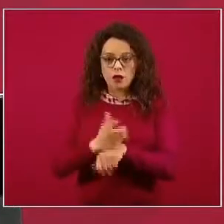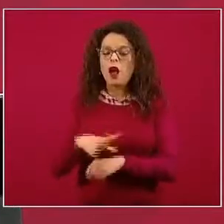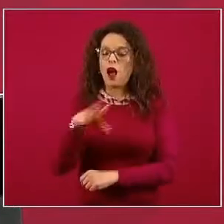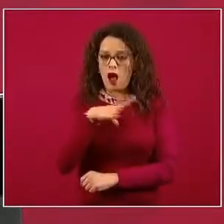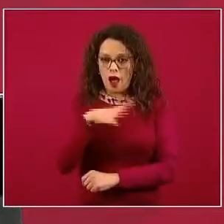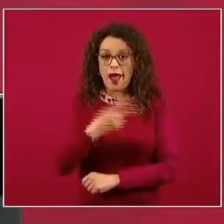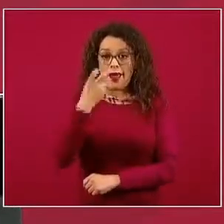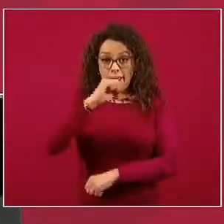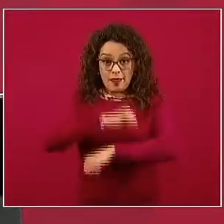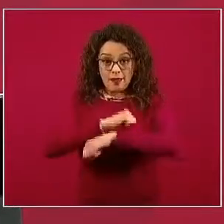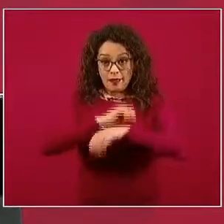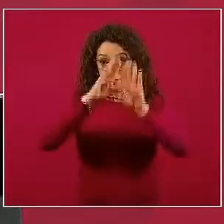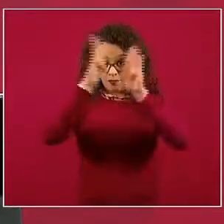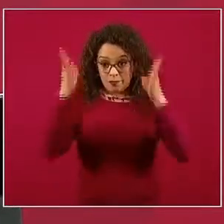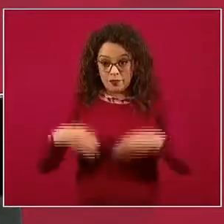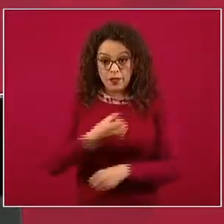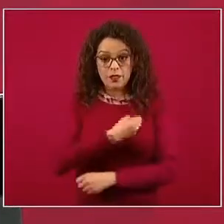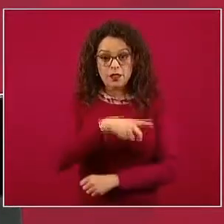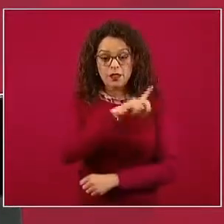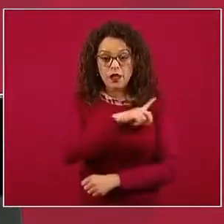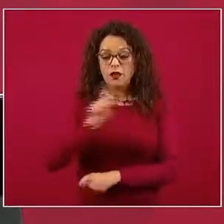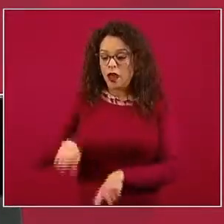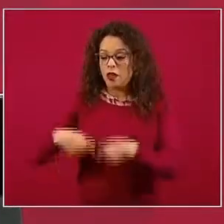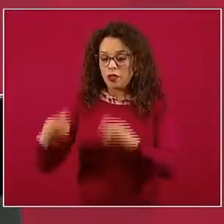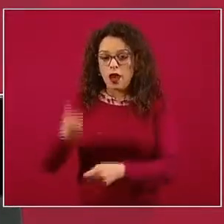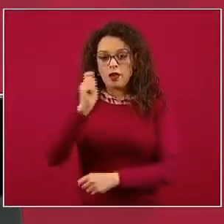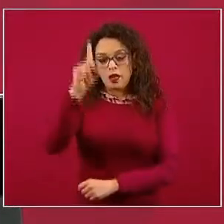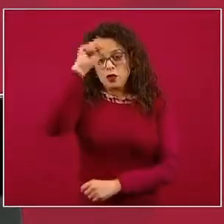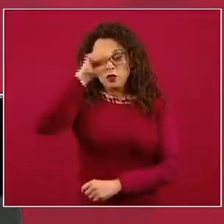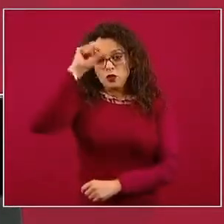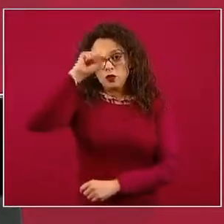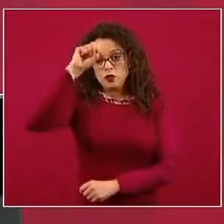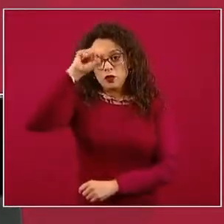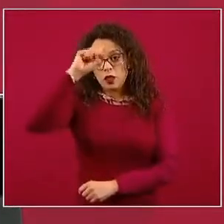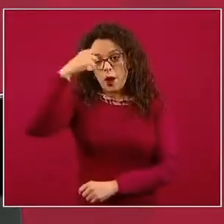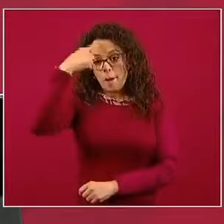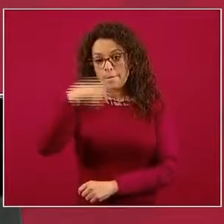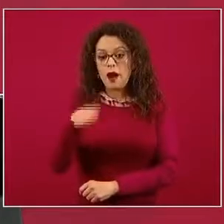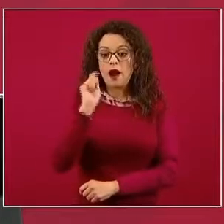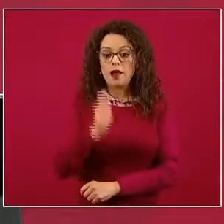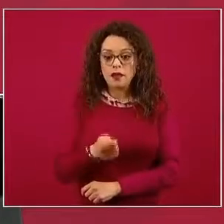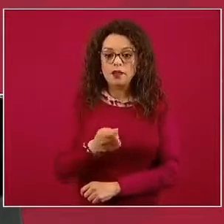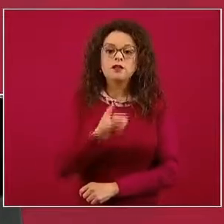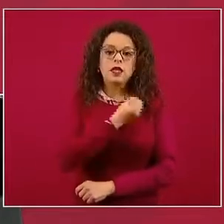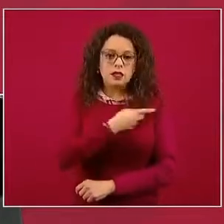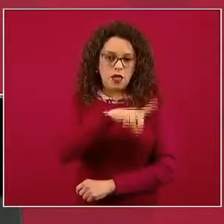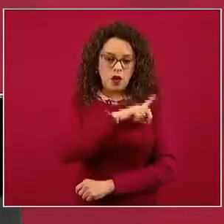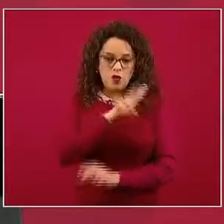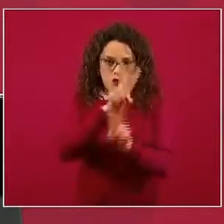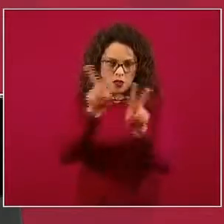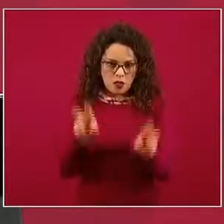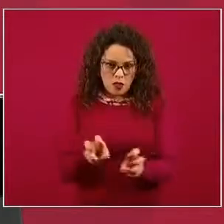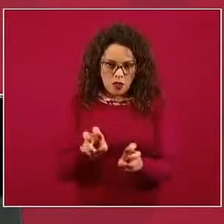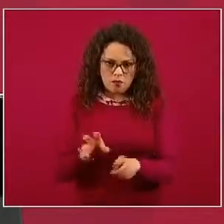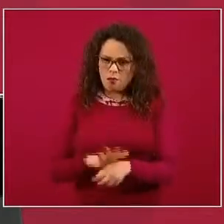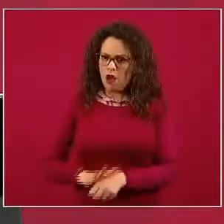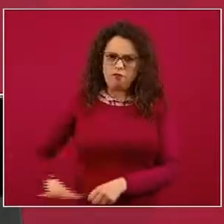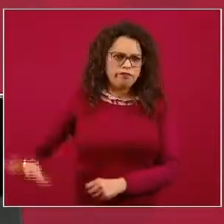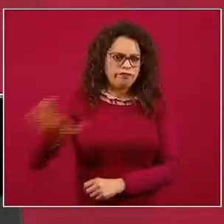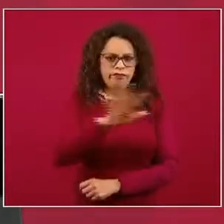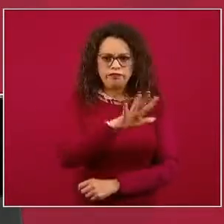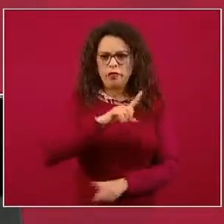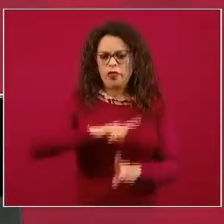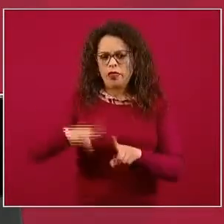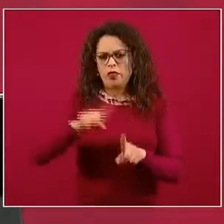salud son unidades de asesoría en materia de salud pública, en los